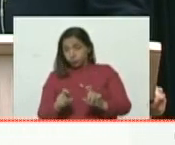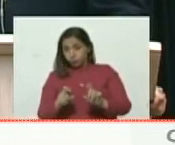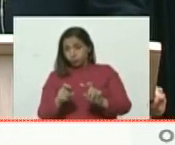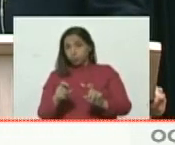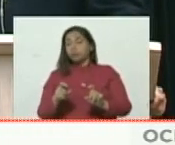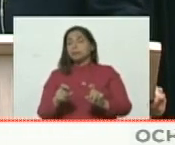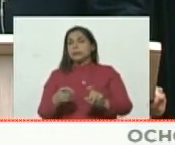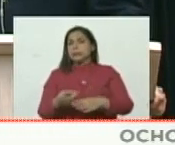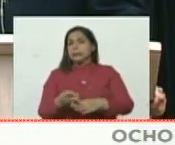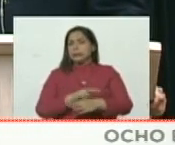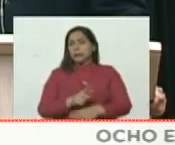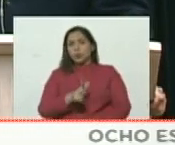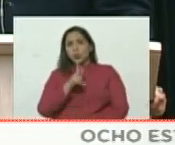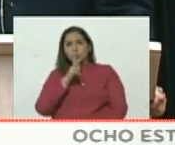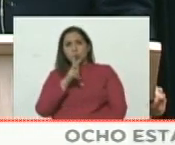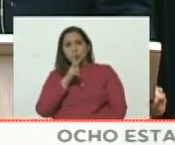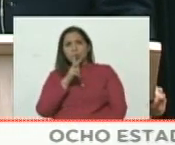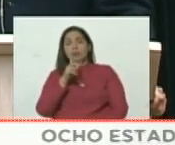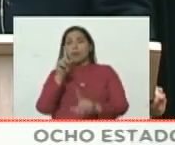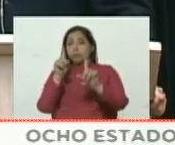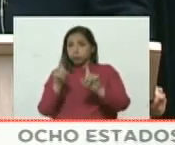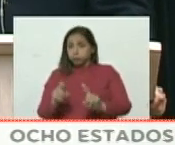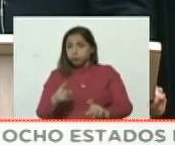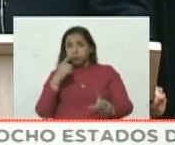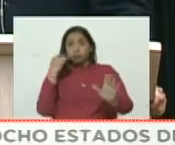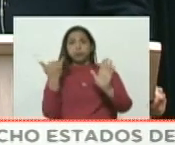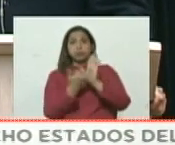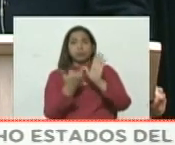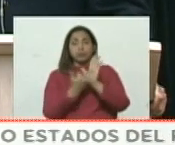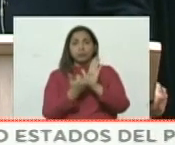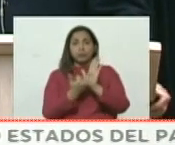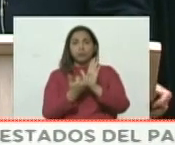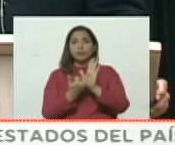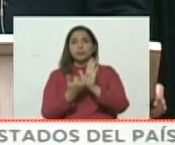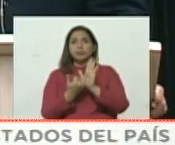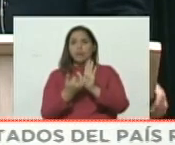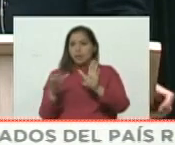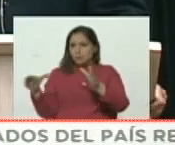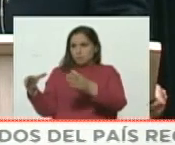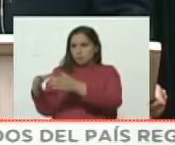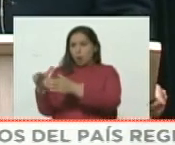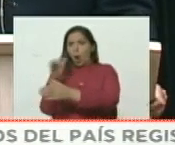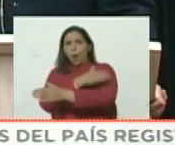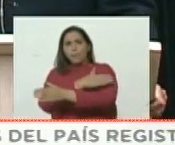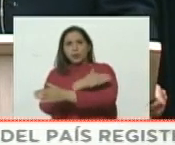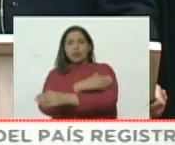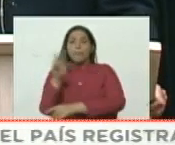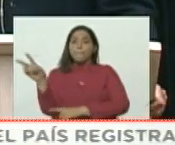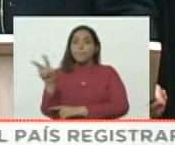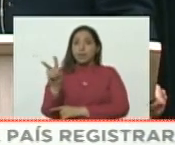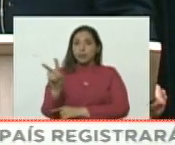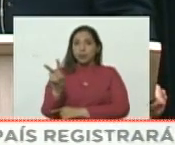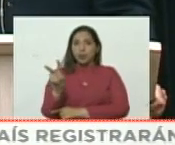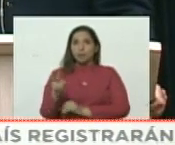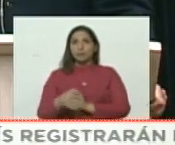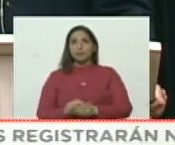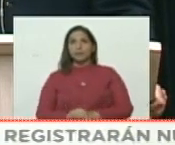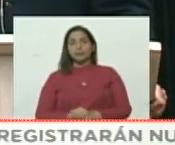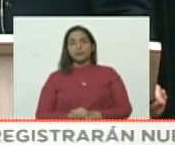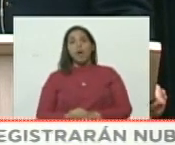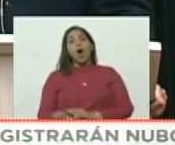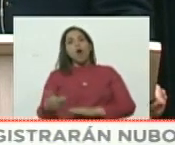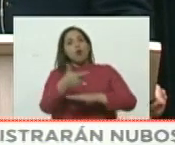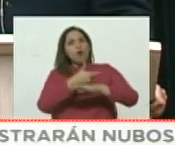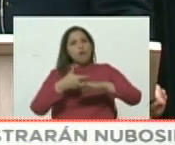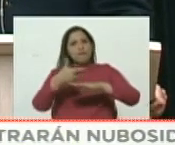evidencias que comprometían a la dirigencia de la derecha venezolana, al gobierno de